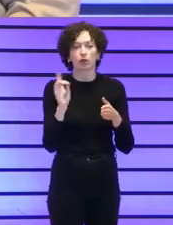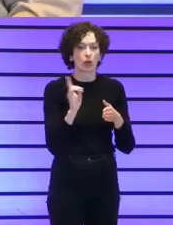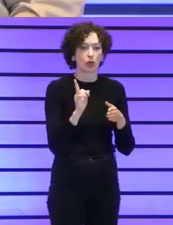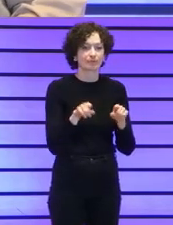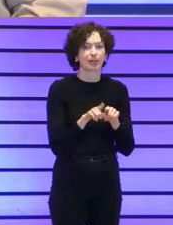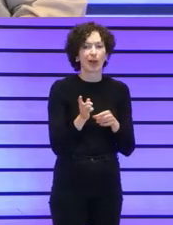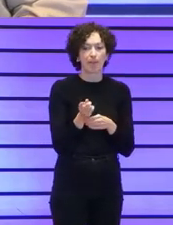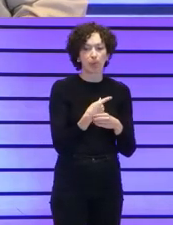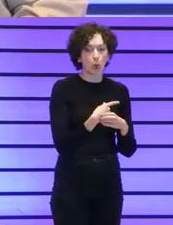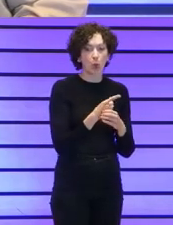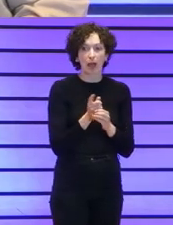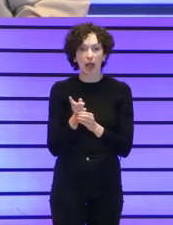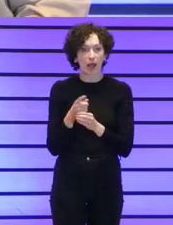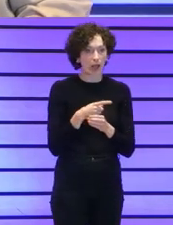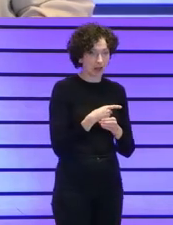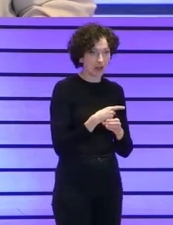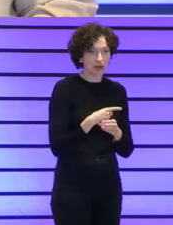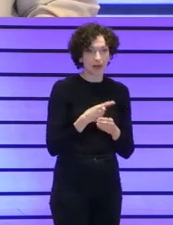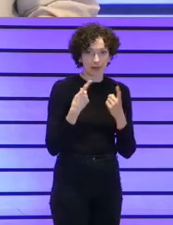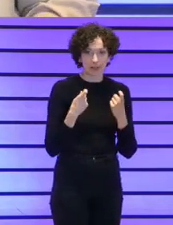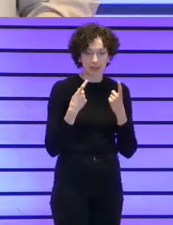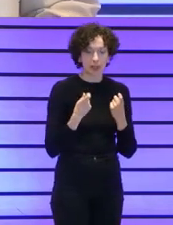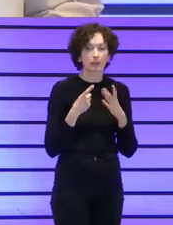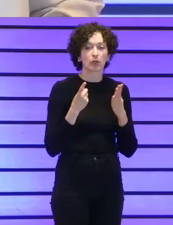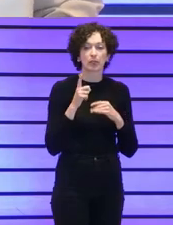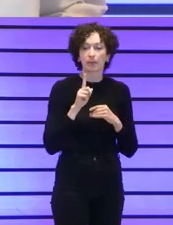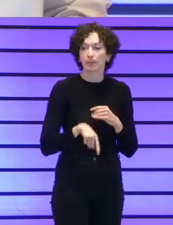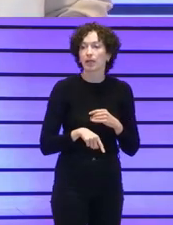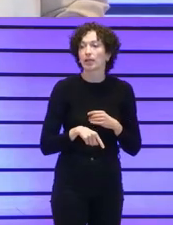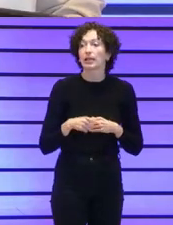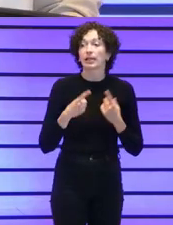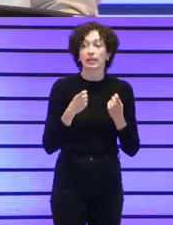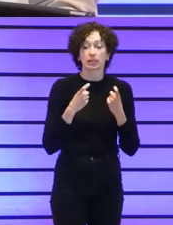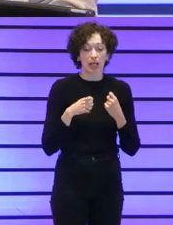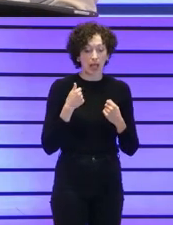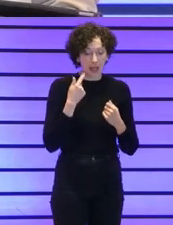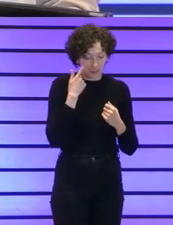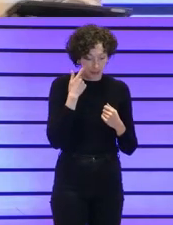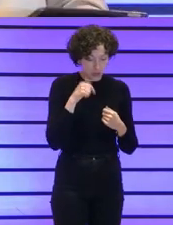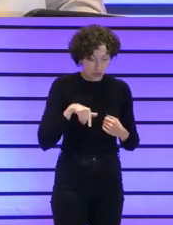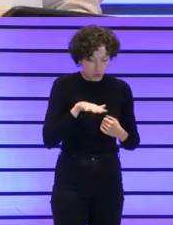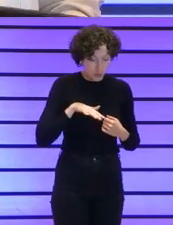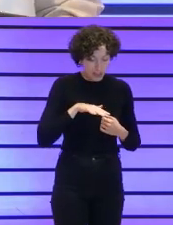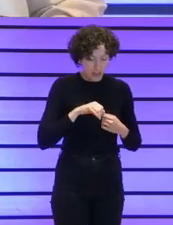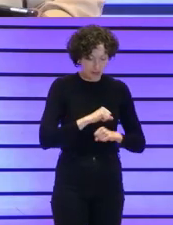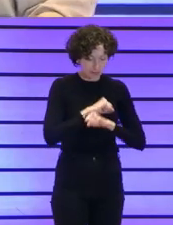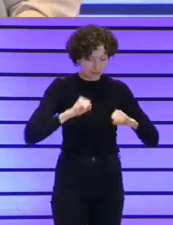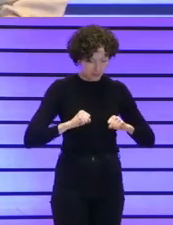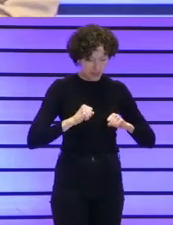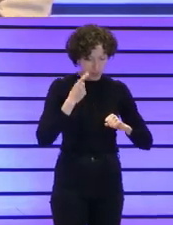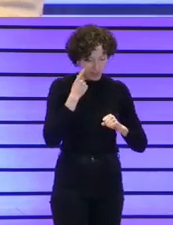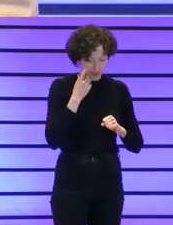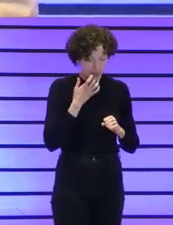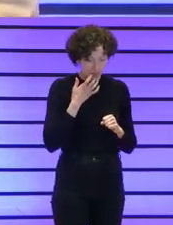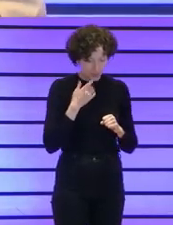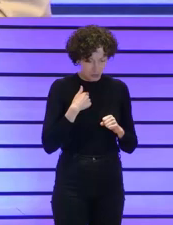¿no? Pero necesitas también la posibilidad de fijar tu posición y decir, oye, a ver si en algún